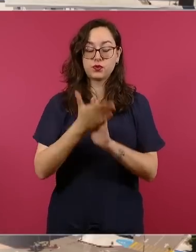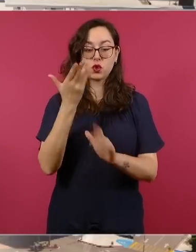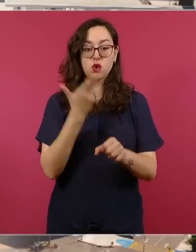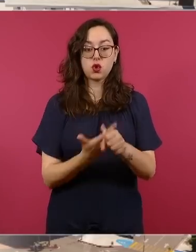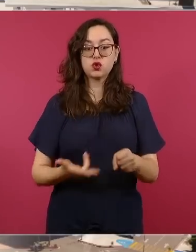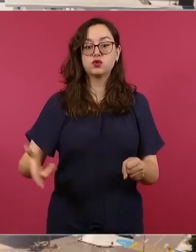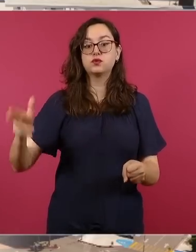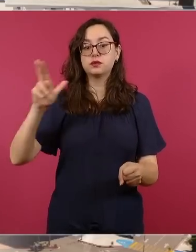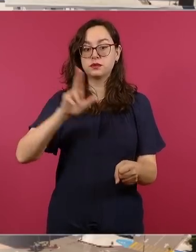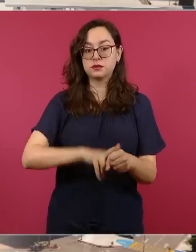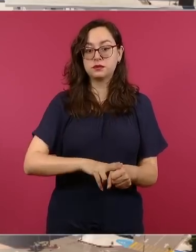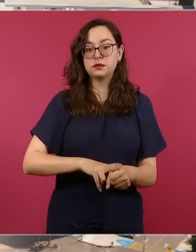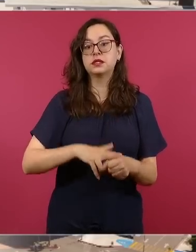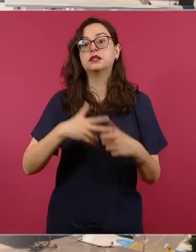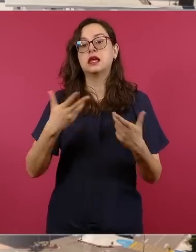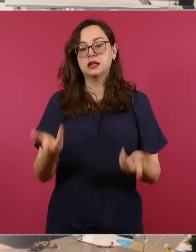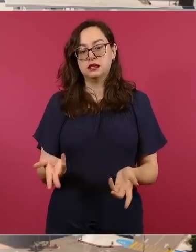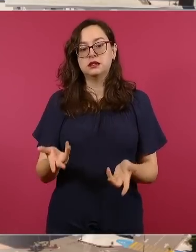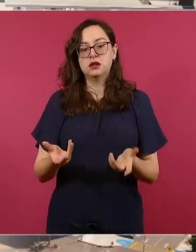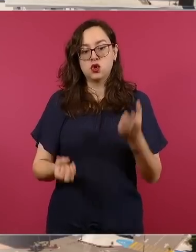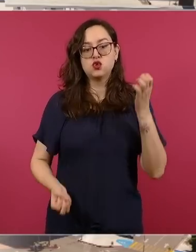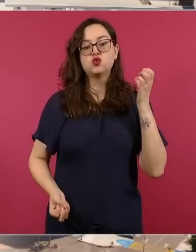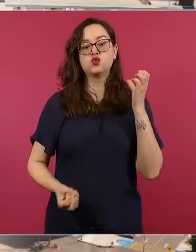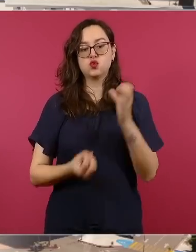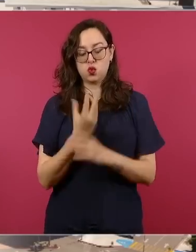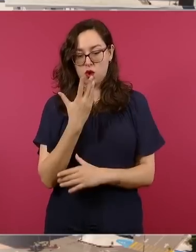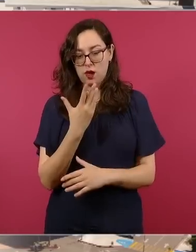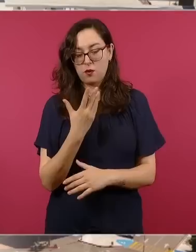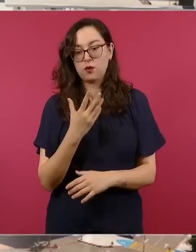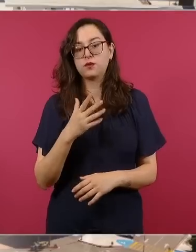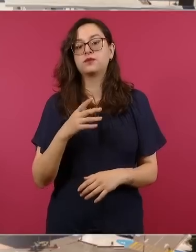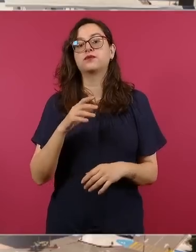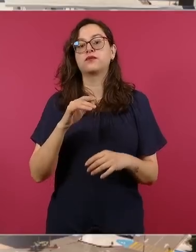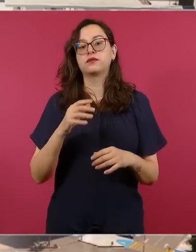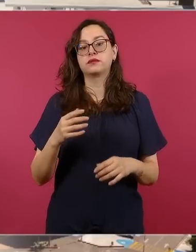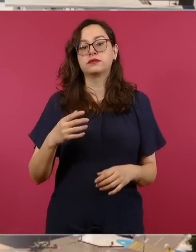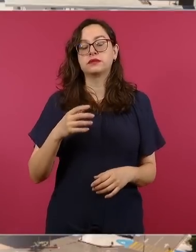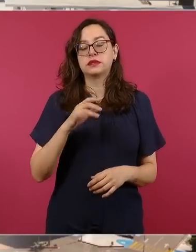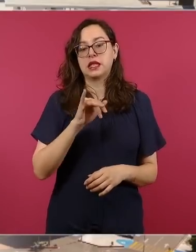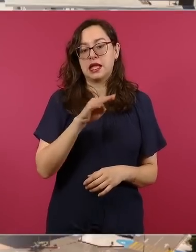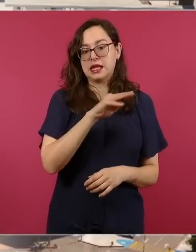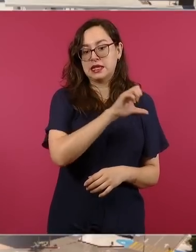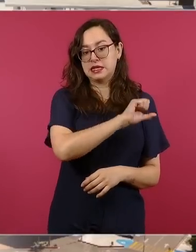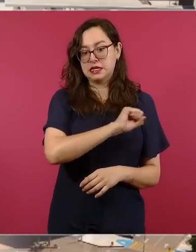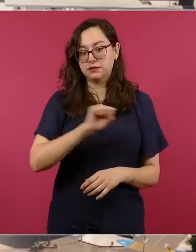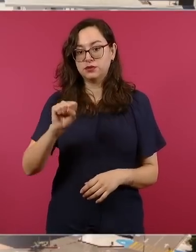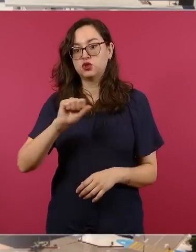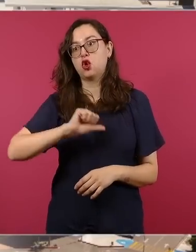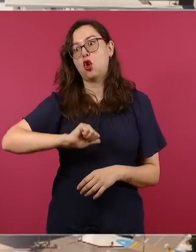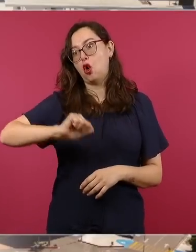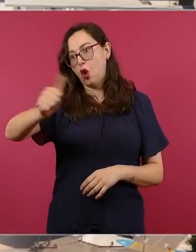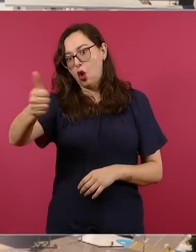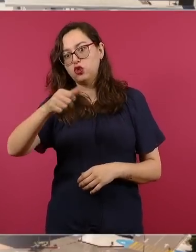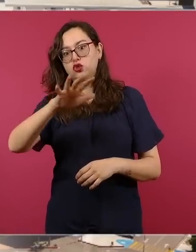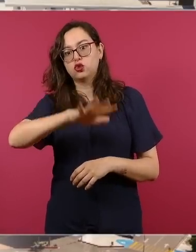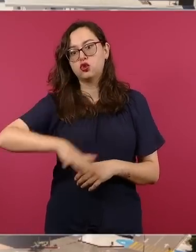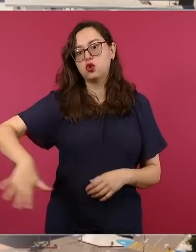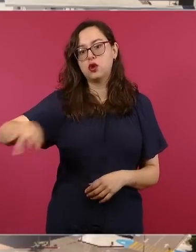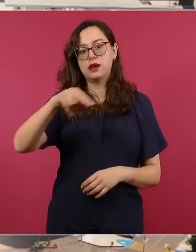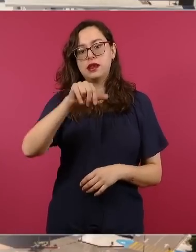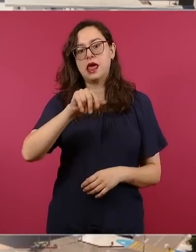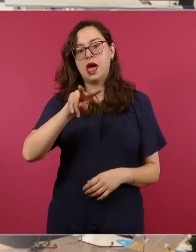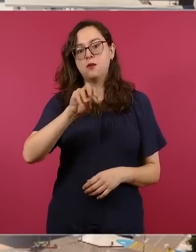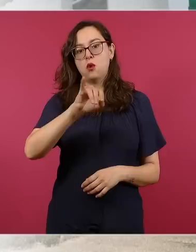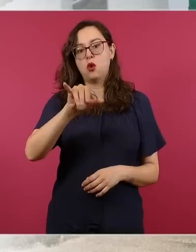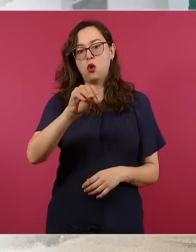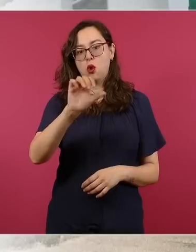Switch de IMSS Bienestar y el Seguro Social está construyendo el hospital de Navojoa. En Tlaxcala, lo mismo,